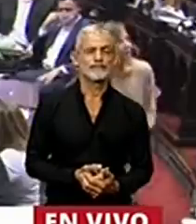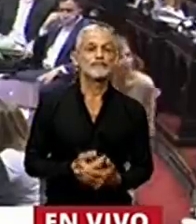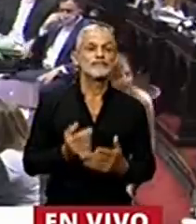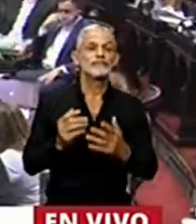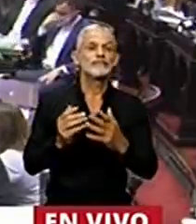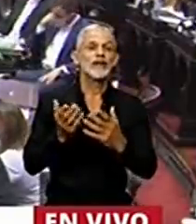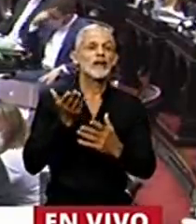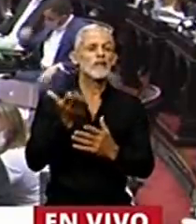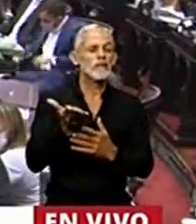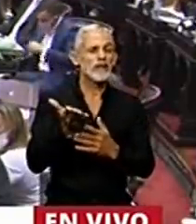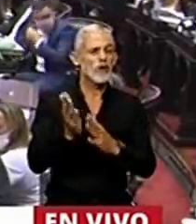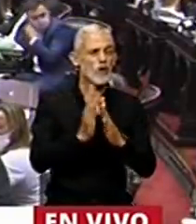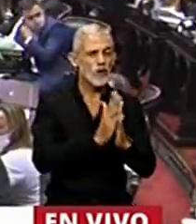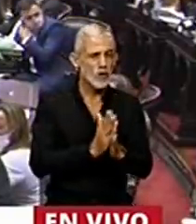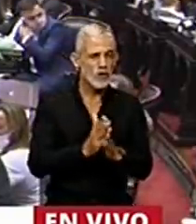Les pido,